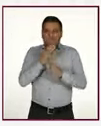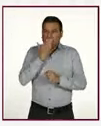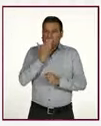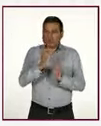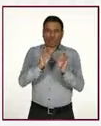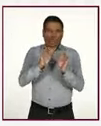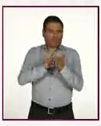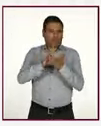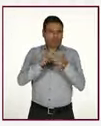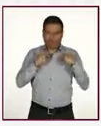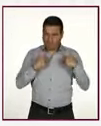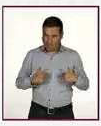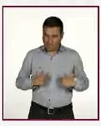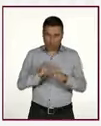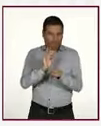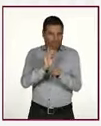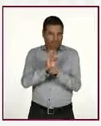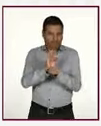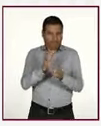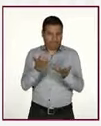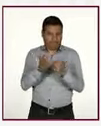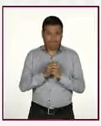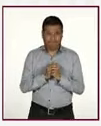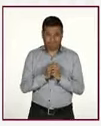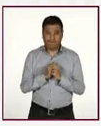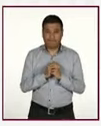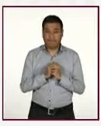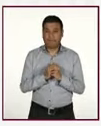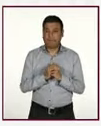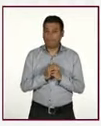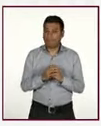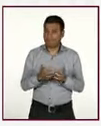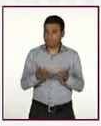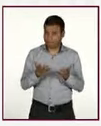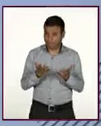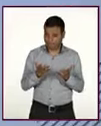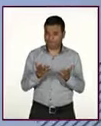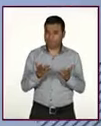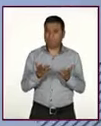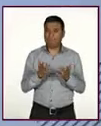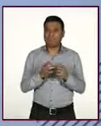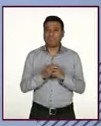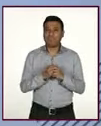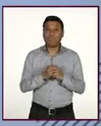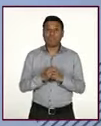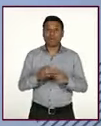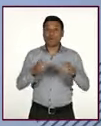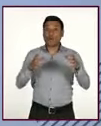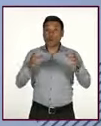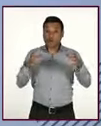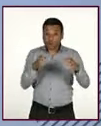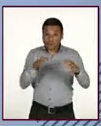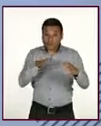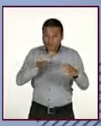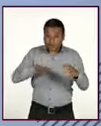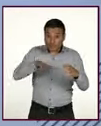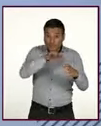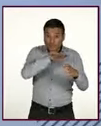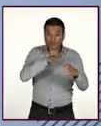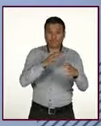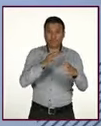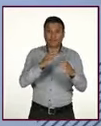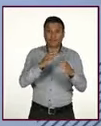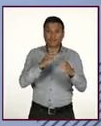los derechos humanos, ¿no? Entonces, a través de una comunidad que busca la paz, lo que